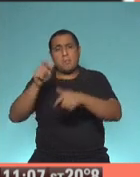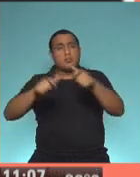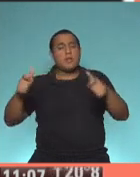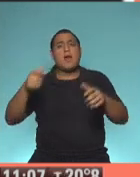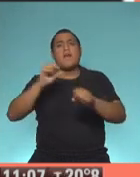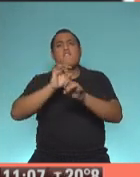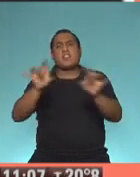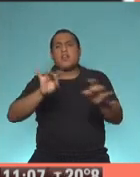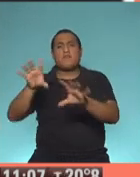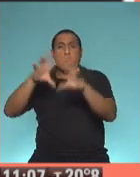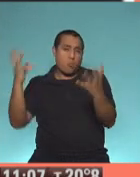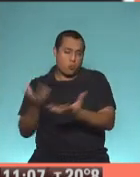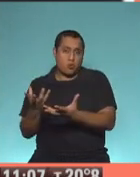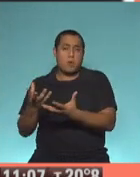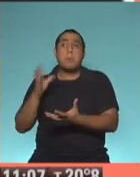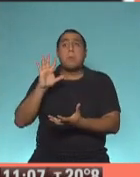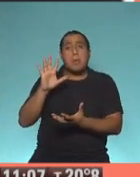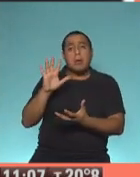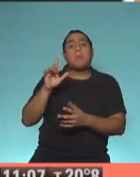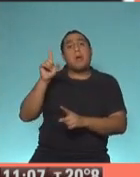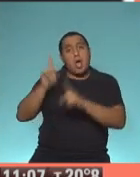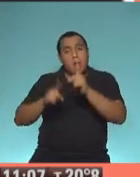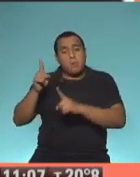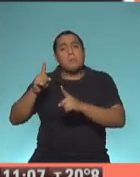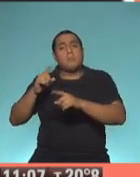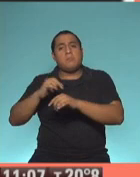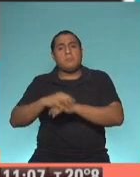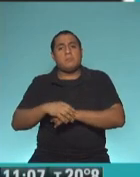un solo reporte de un tipo que se haya infectado